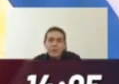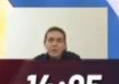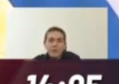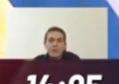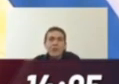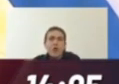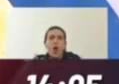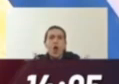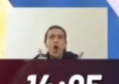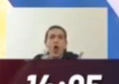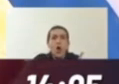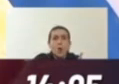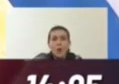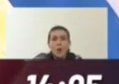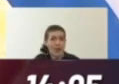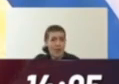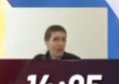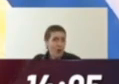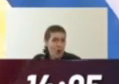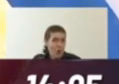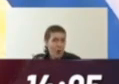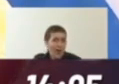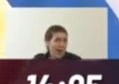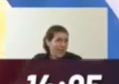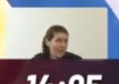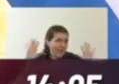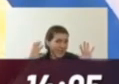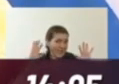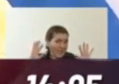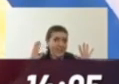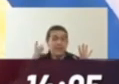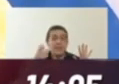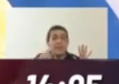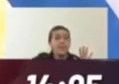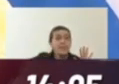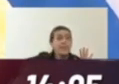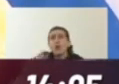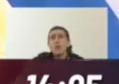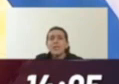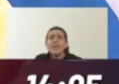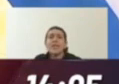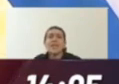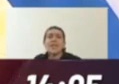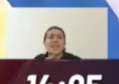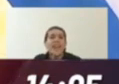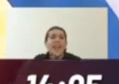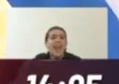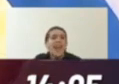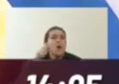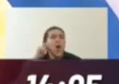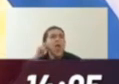Todos fuimos jóvenes y todavía muchos queremos seguir manteniendo el alma